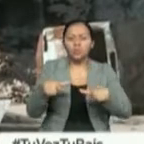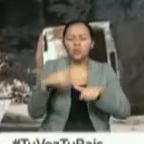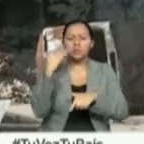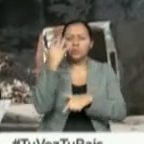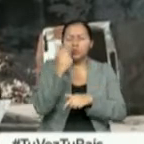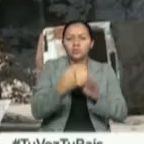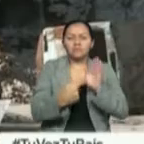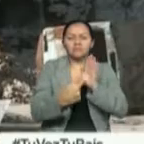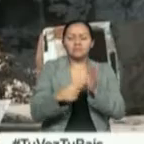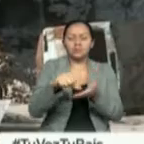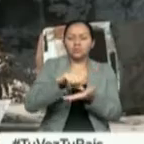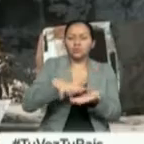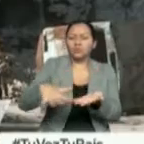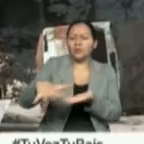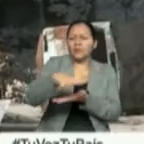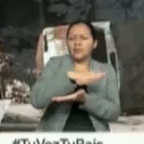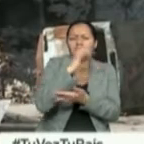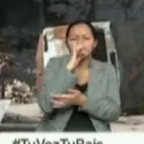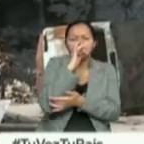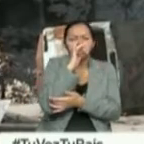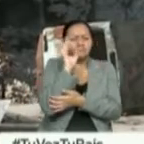imponente ciudadela centenaria